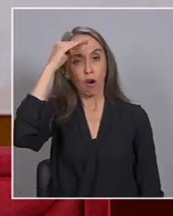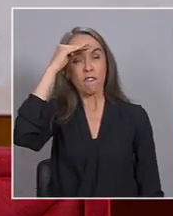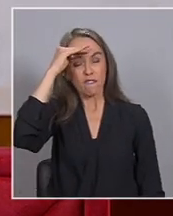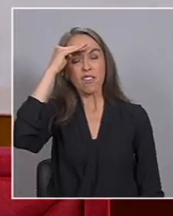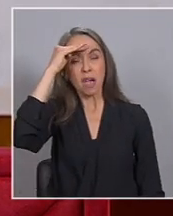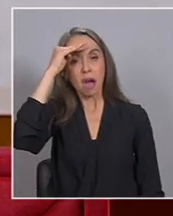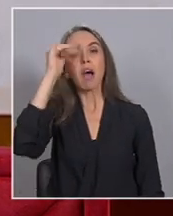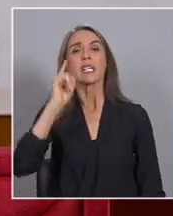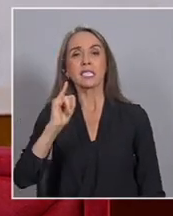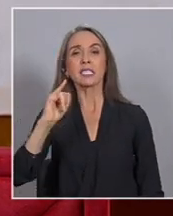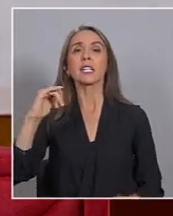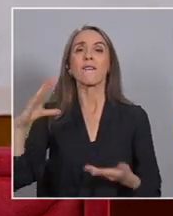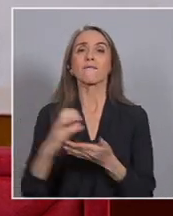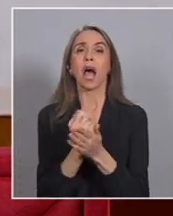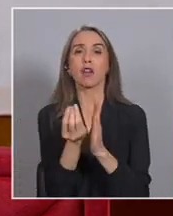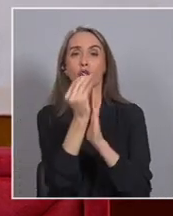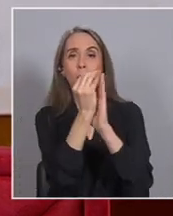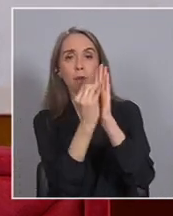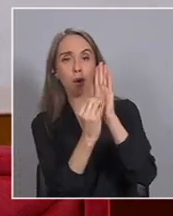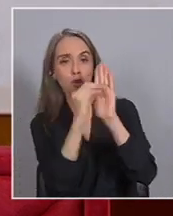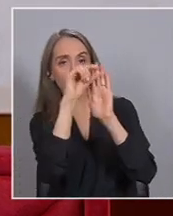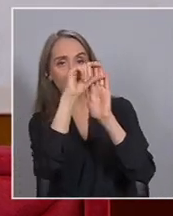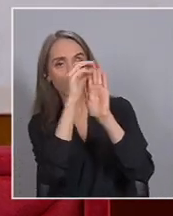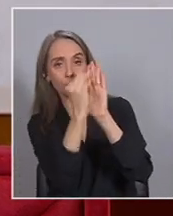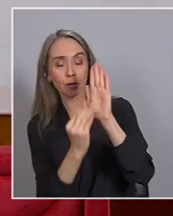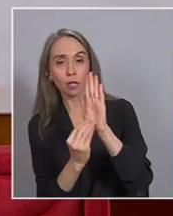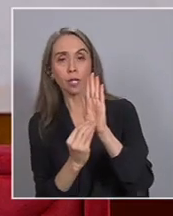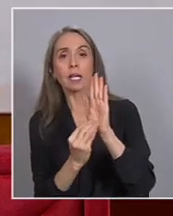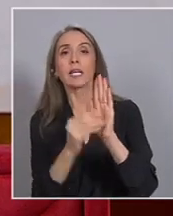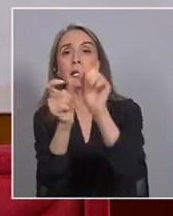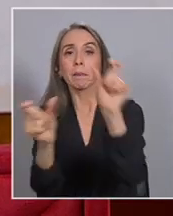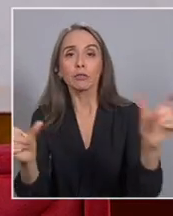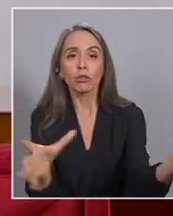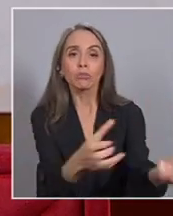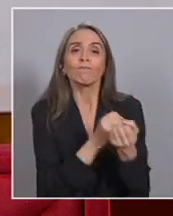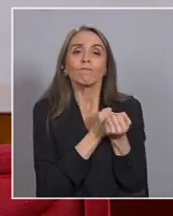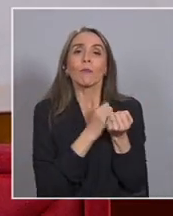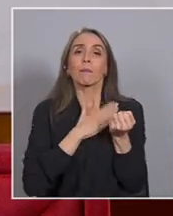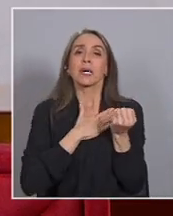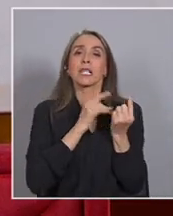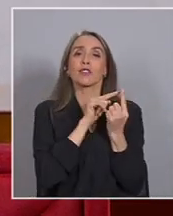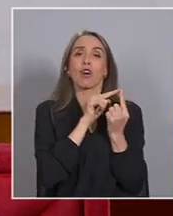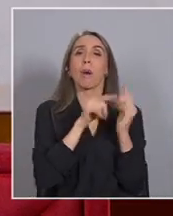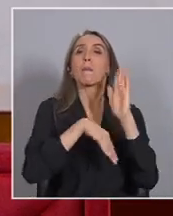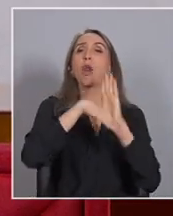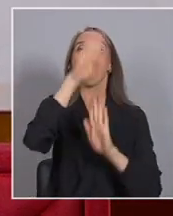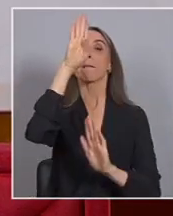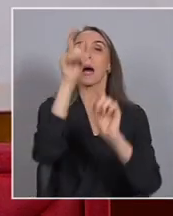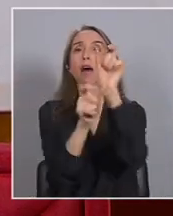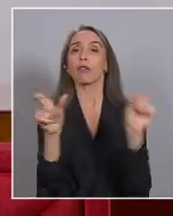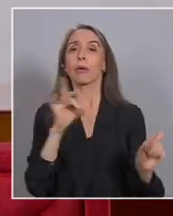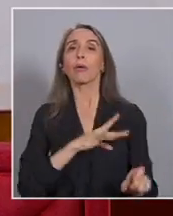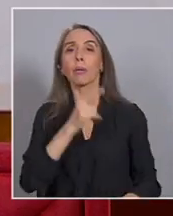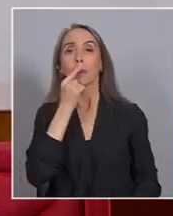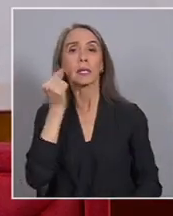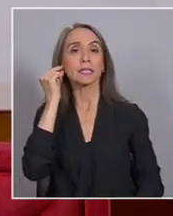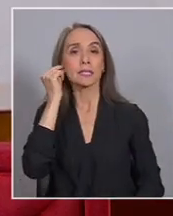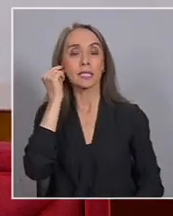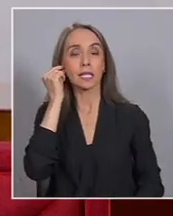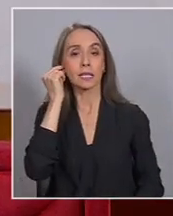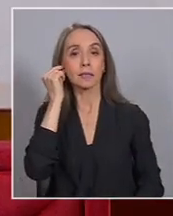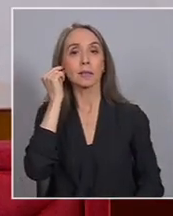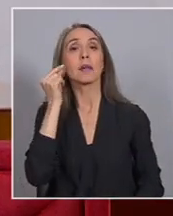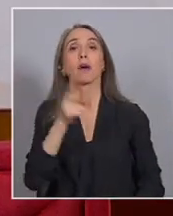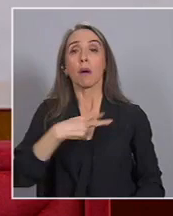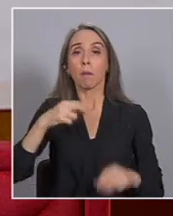lograr un texto que pueda ser abrazado como suyo por la amplia mayoría de los chilenos y chilenas, de tal